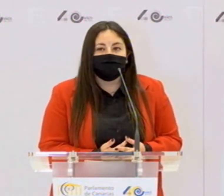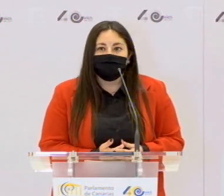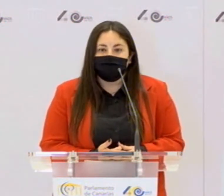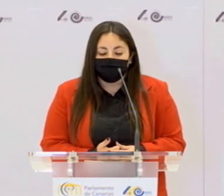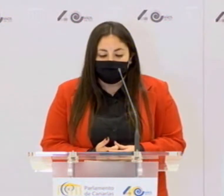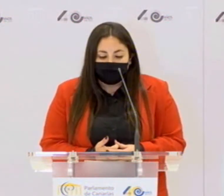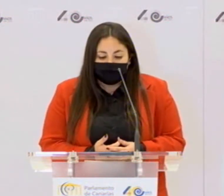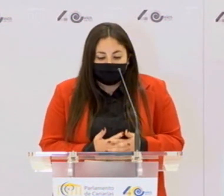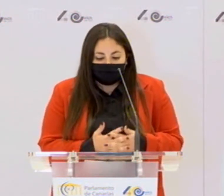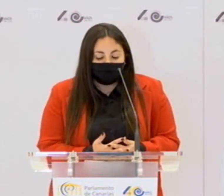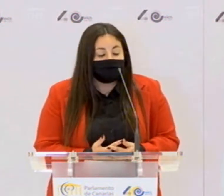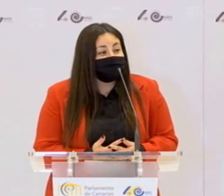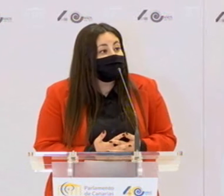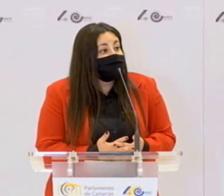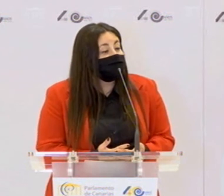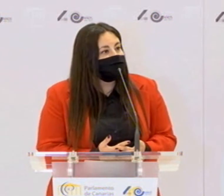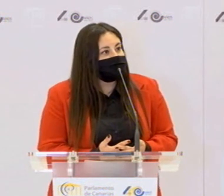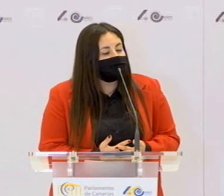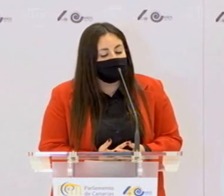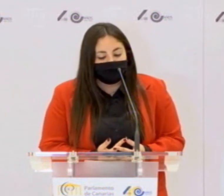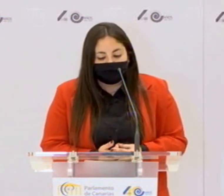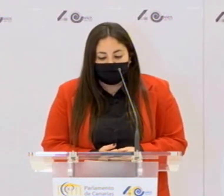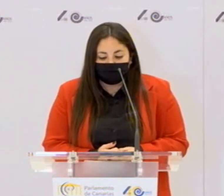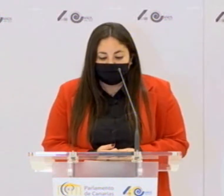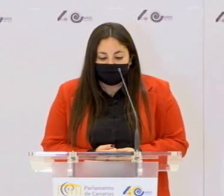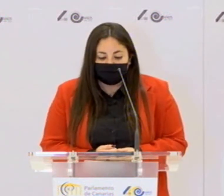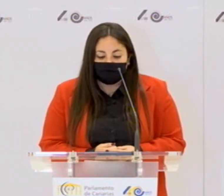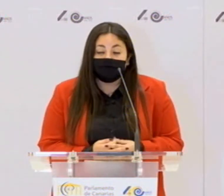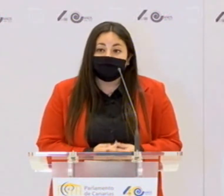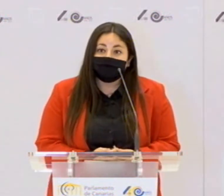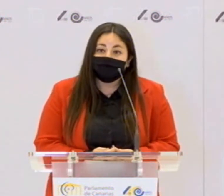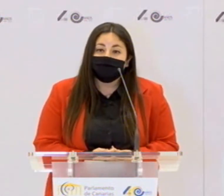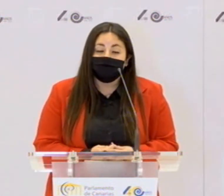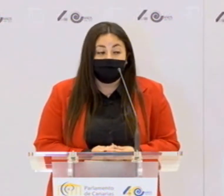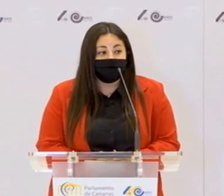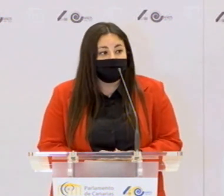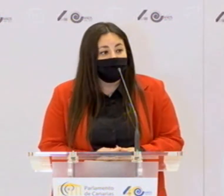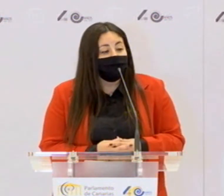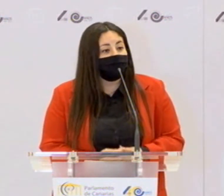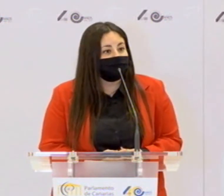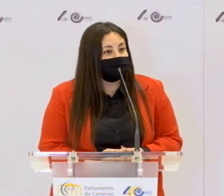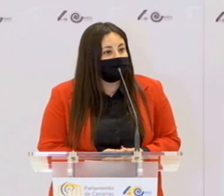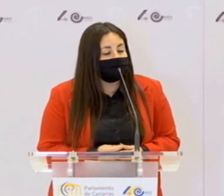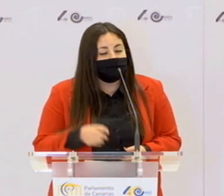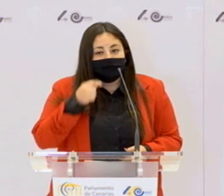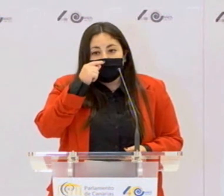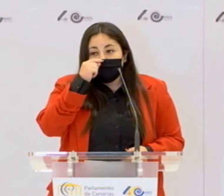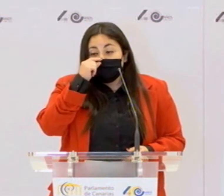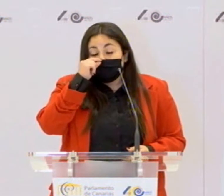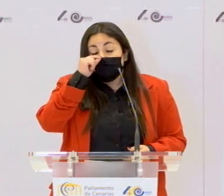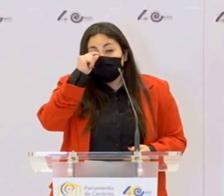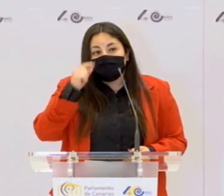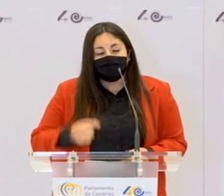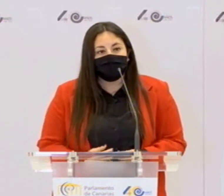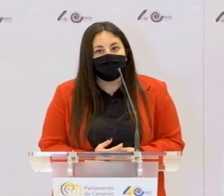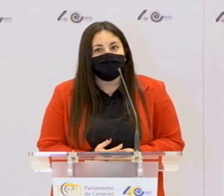los grandes bancos. Para nosotras esa es la mejor manera de afrontar una crisis como esta, una pandemia, y la